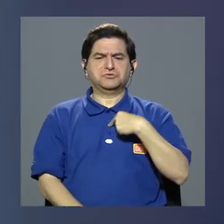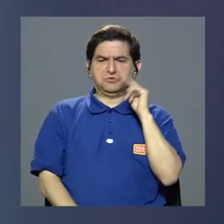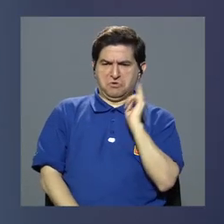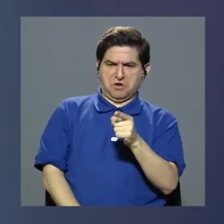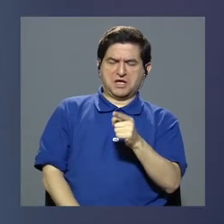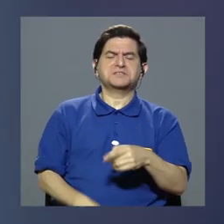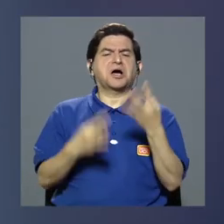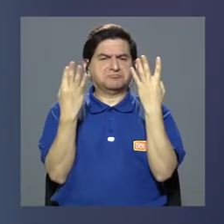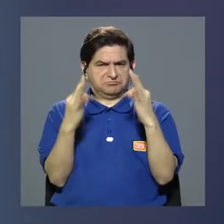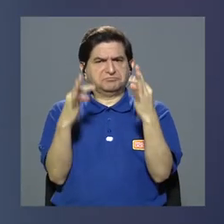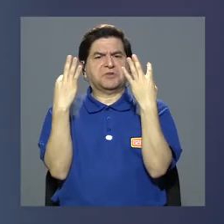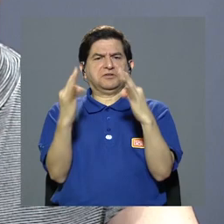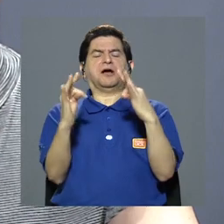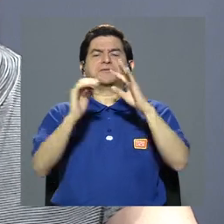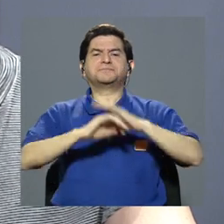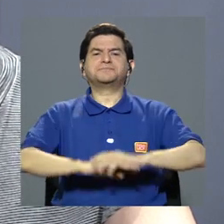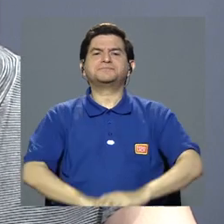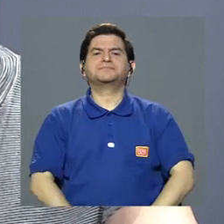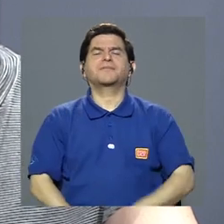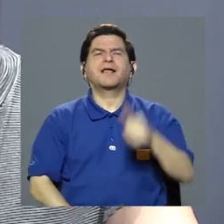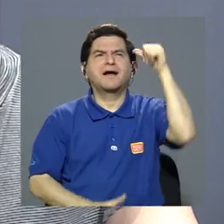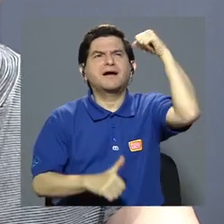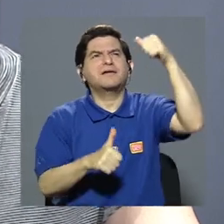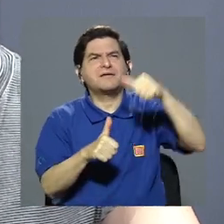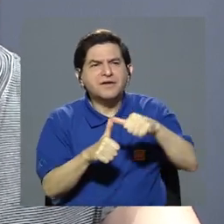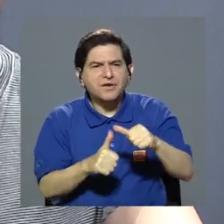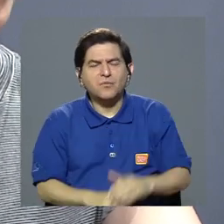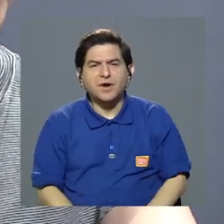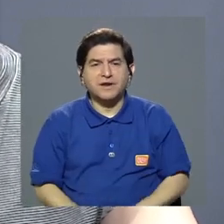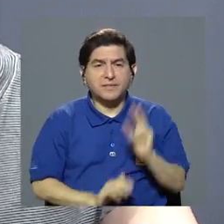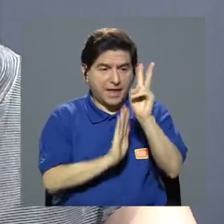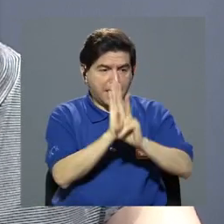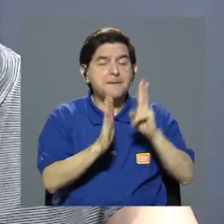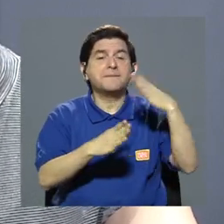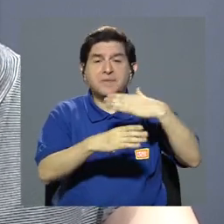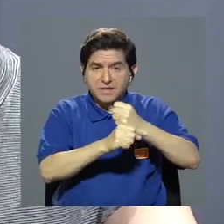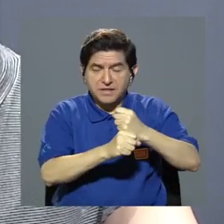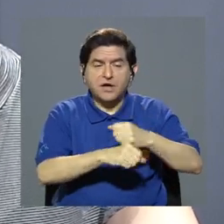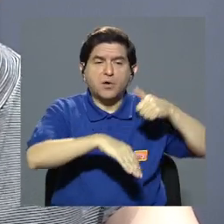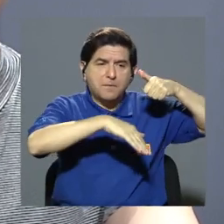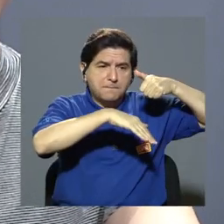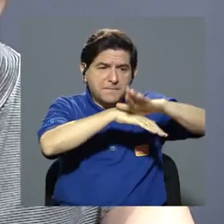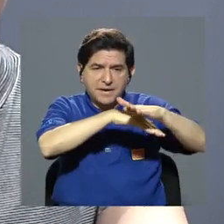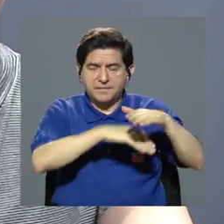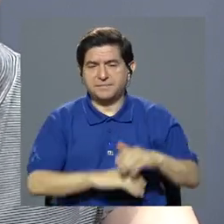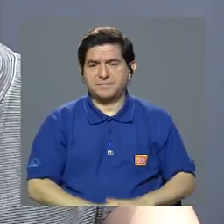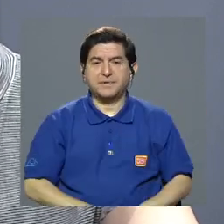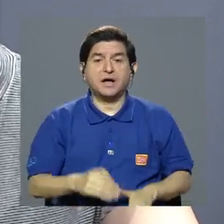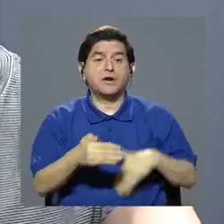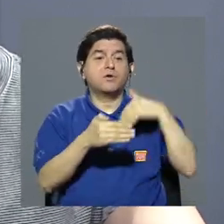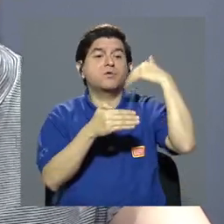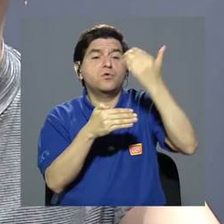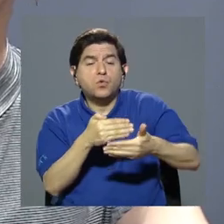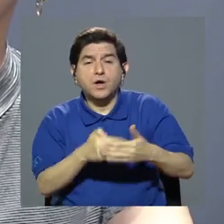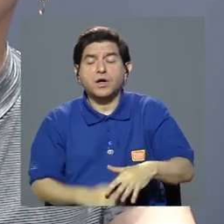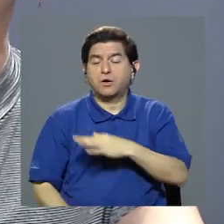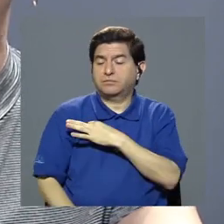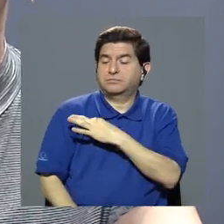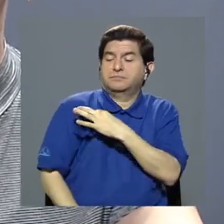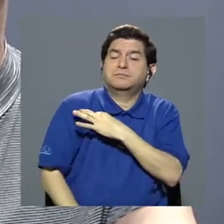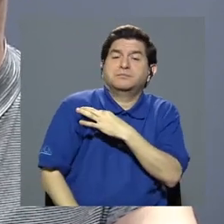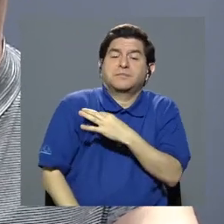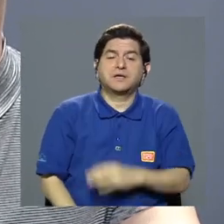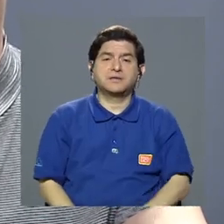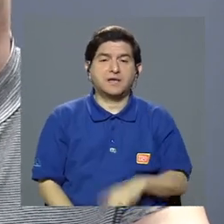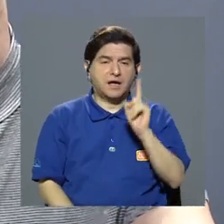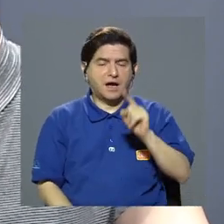bueno esta soy yo voy a intentar me acuerdo que teníamos que hacer un vídeo y mandárselo a ellos y después de eso ya me